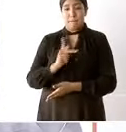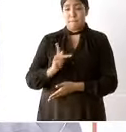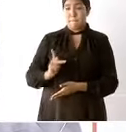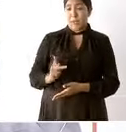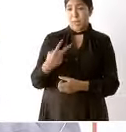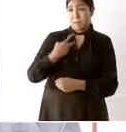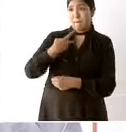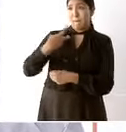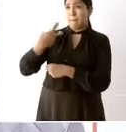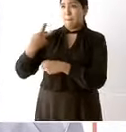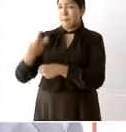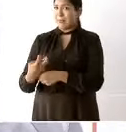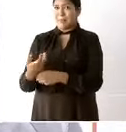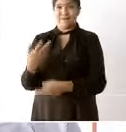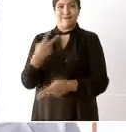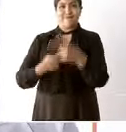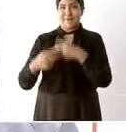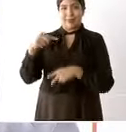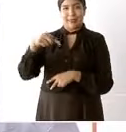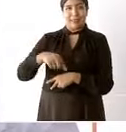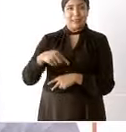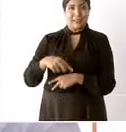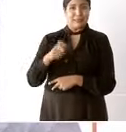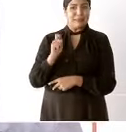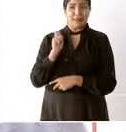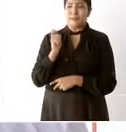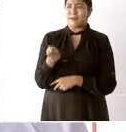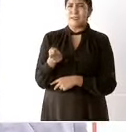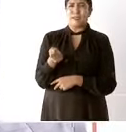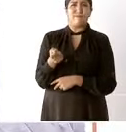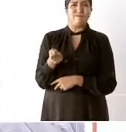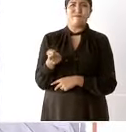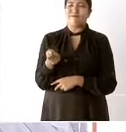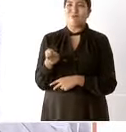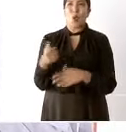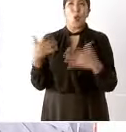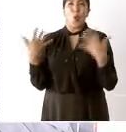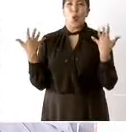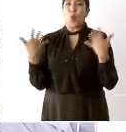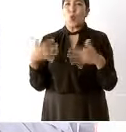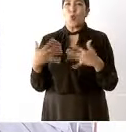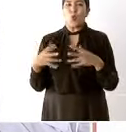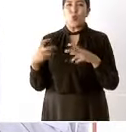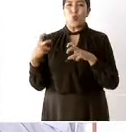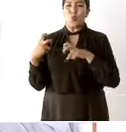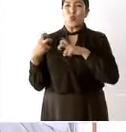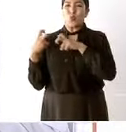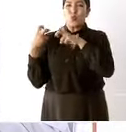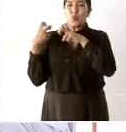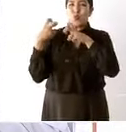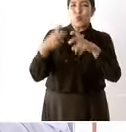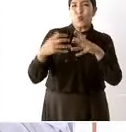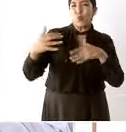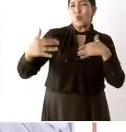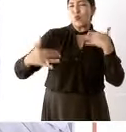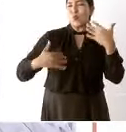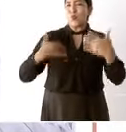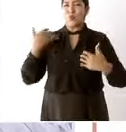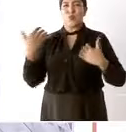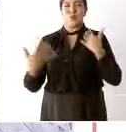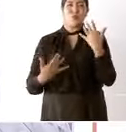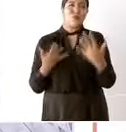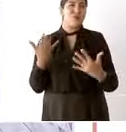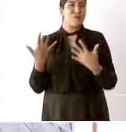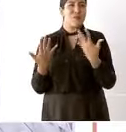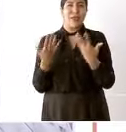que deja ya un buen legado de celebraciones y